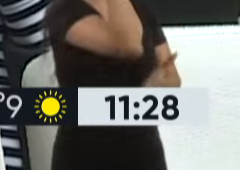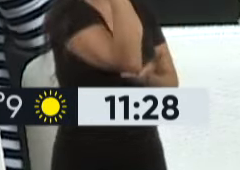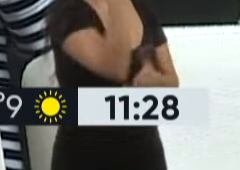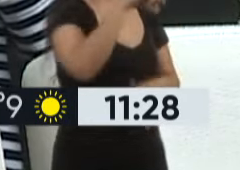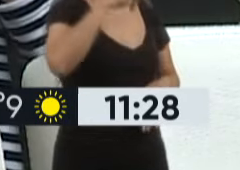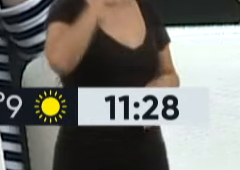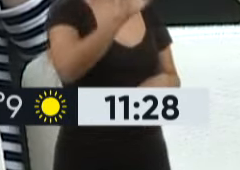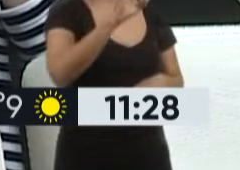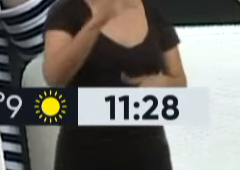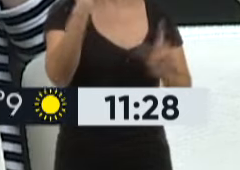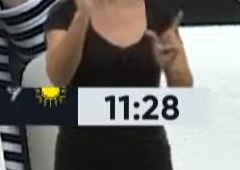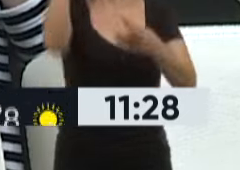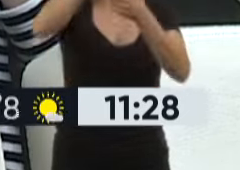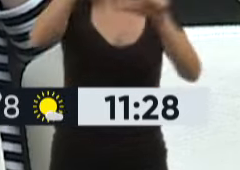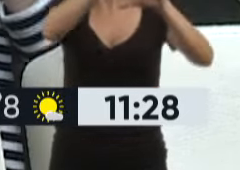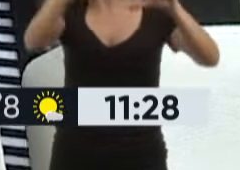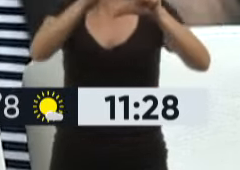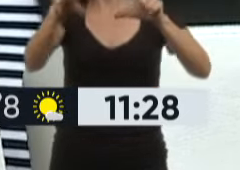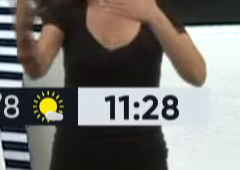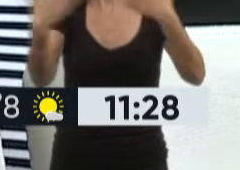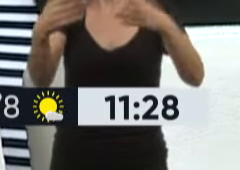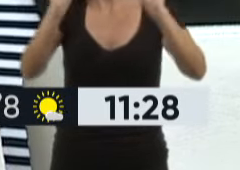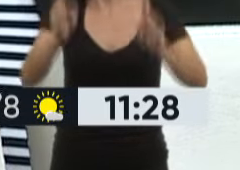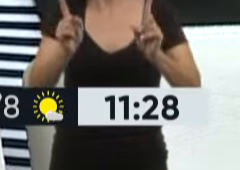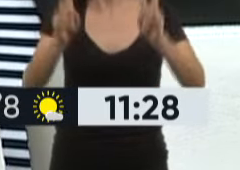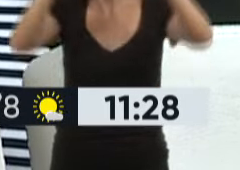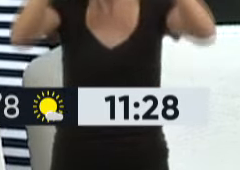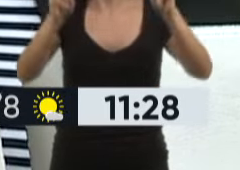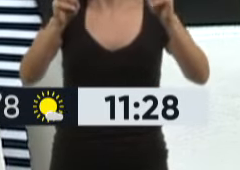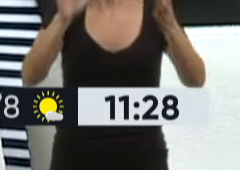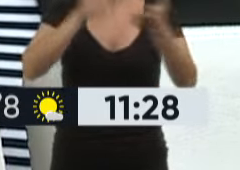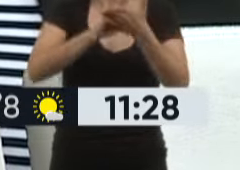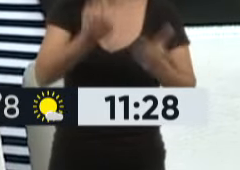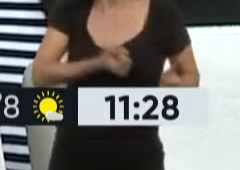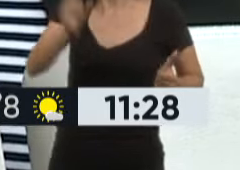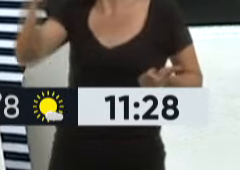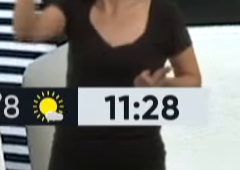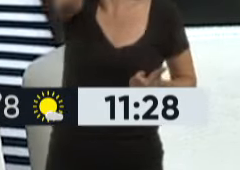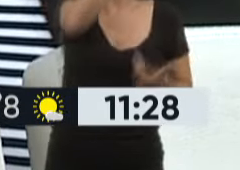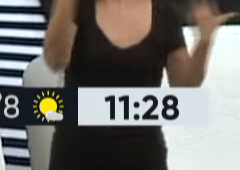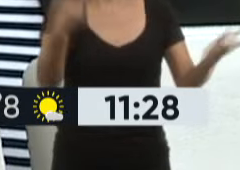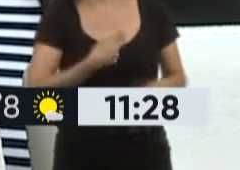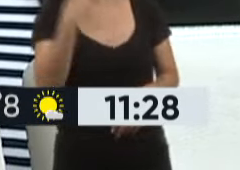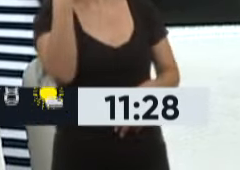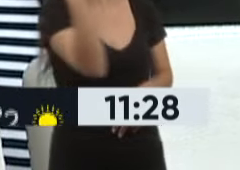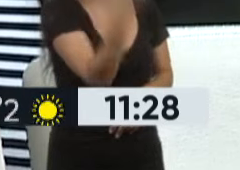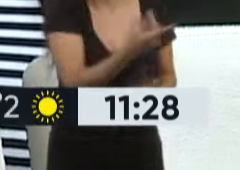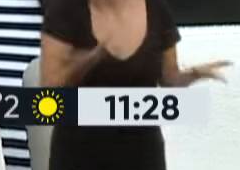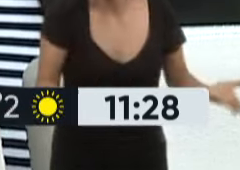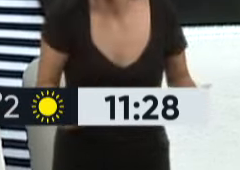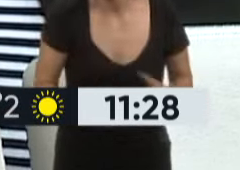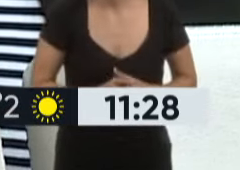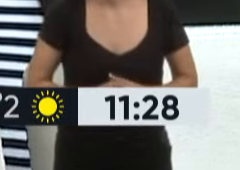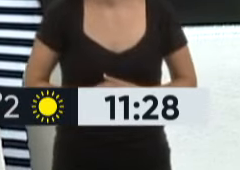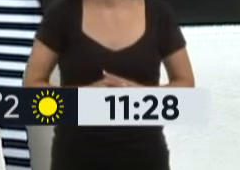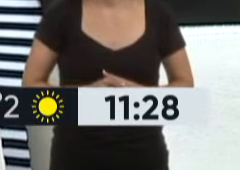hablar de este tema Entonces mi pregunta al respecto es si no hay